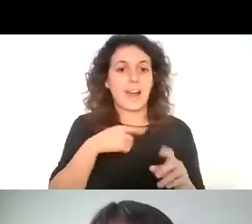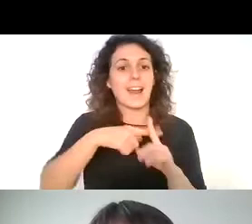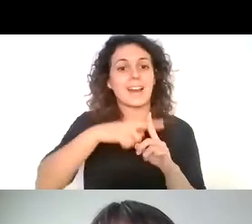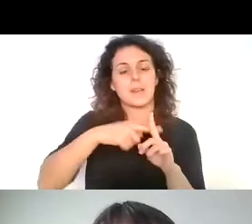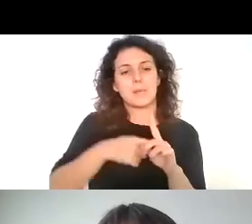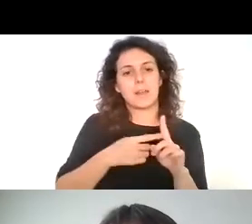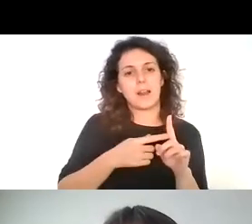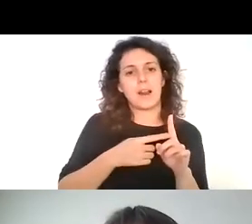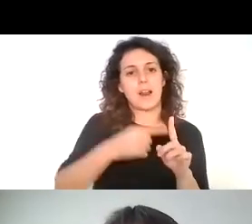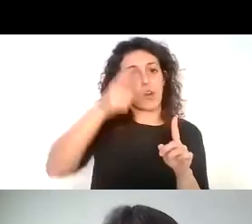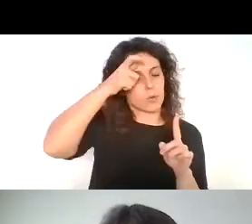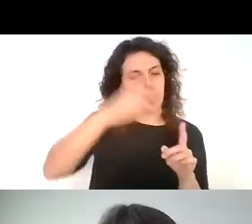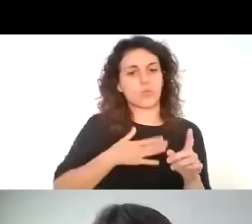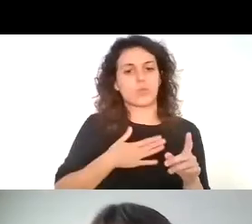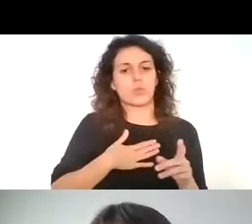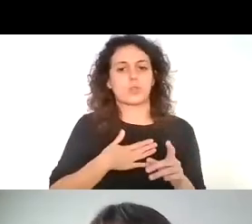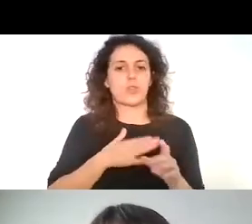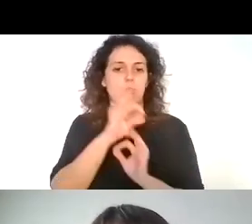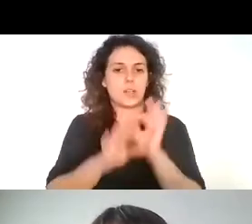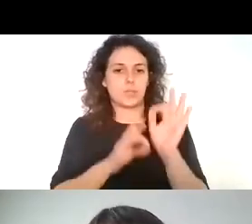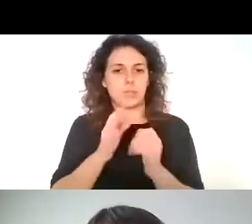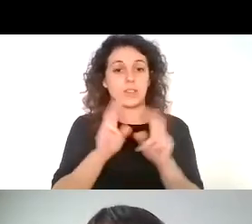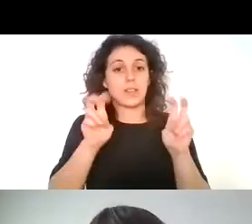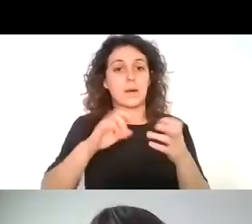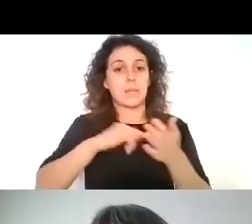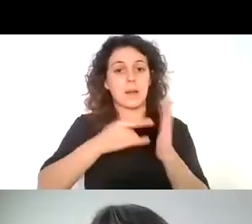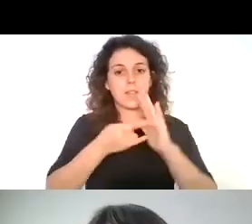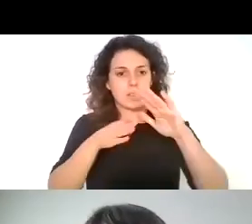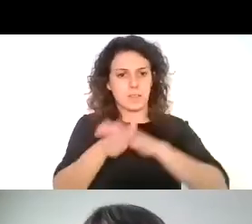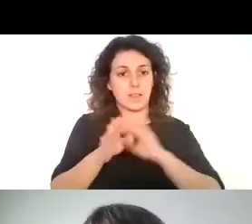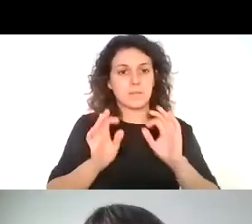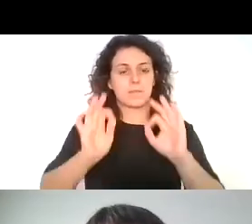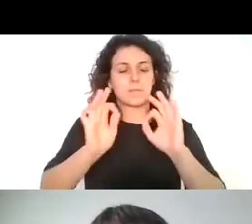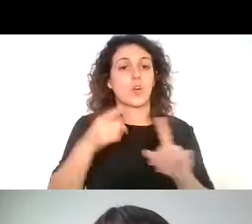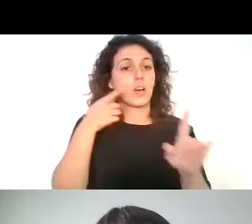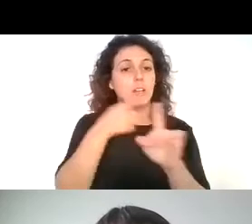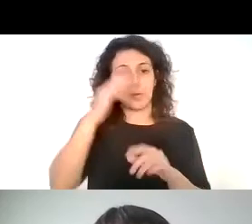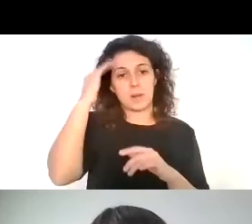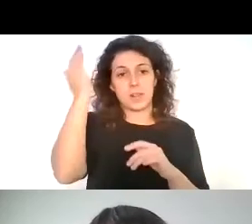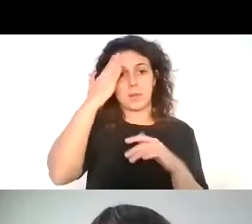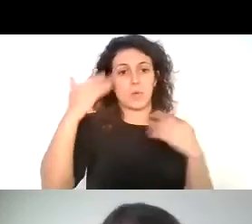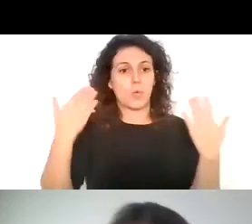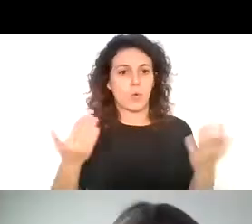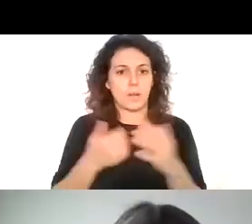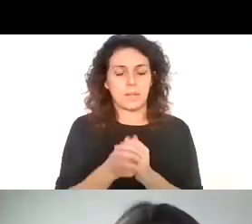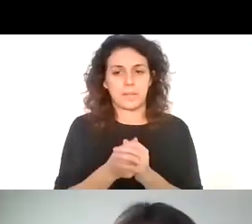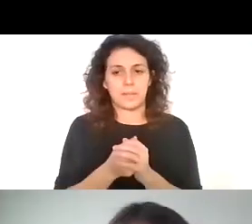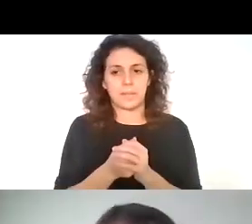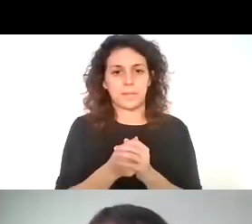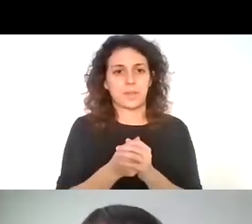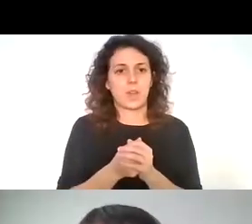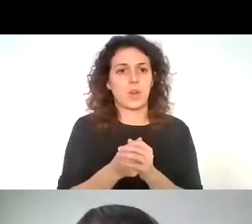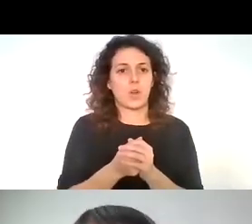nuestro organismo. El plan de accesibilidad, básicamente, su objetivo principal es crear un nuevo